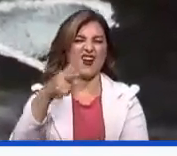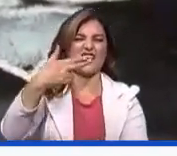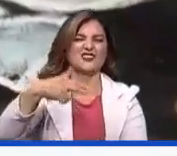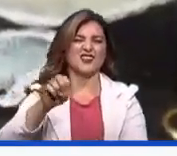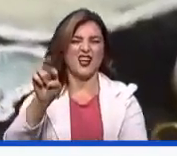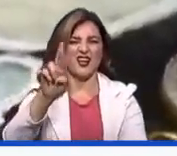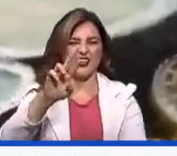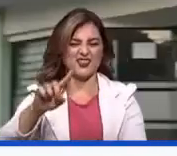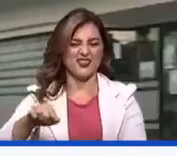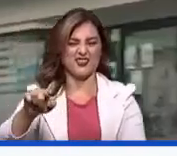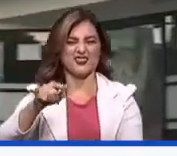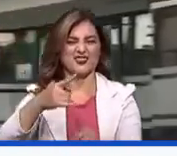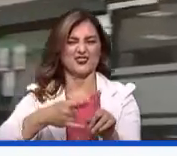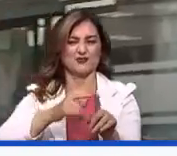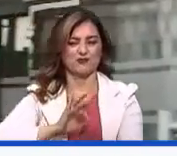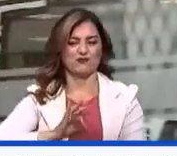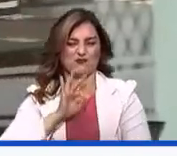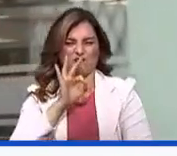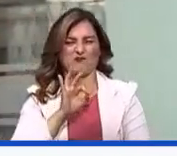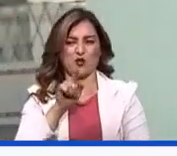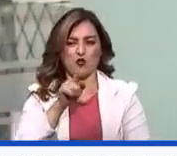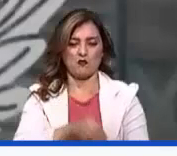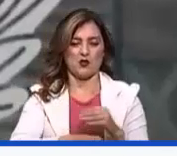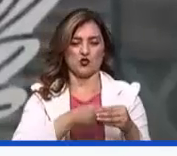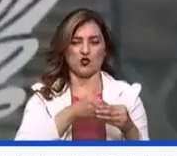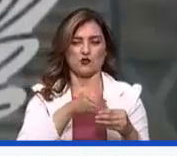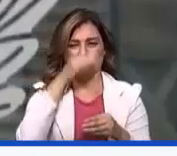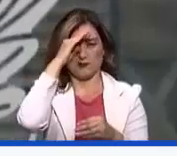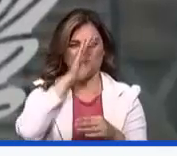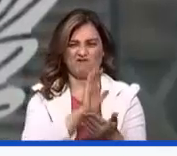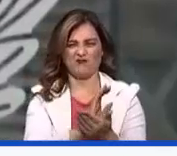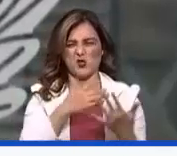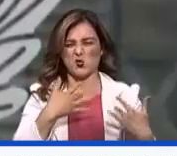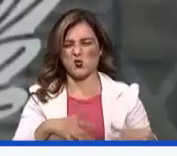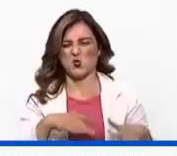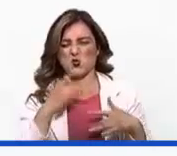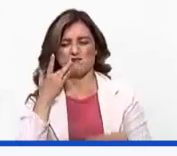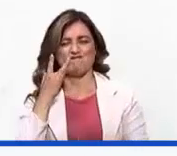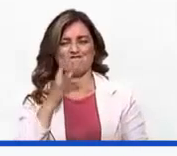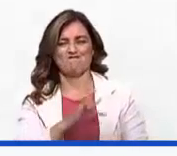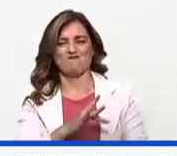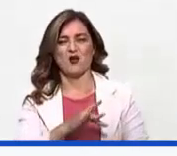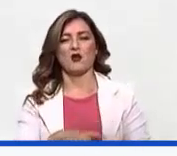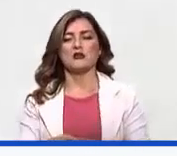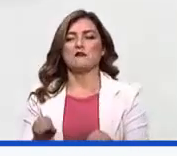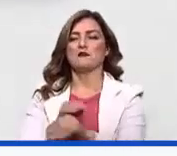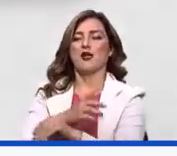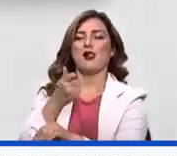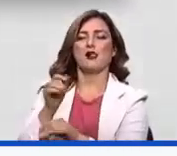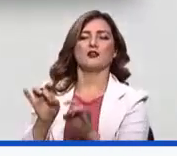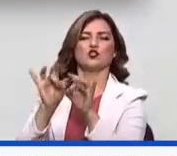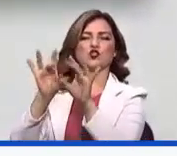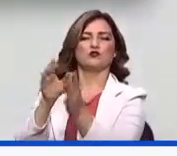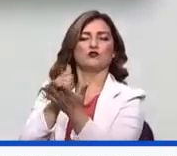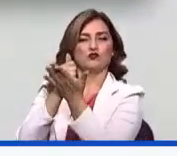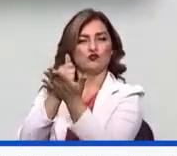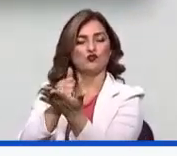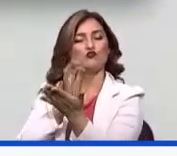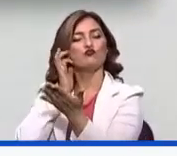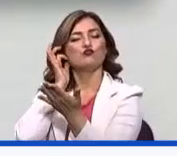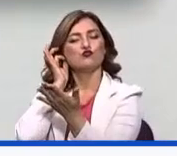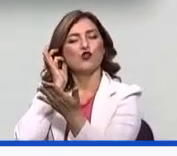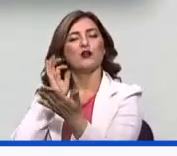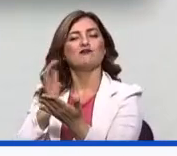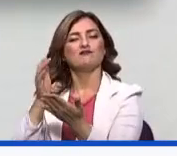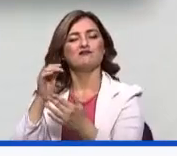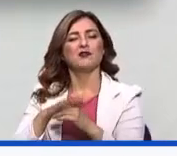obscuras inversiones en el ISPOL. Un documento inicial daba cuenta de varias transferencias hacia Australia, la beneficiaria, una funcionaria